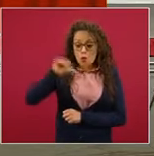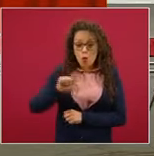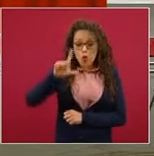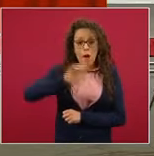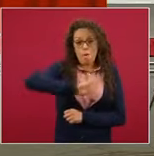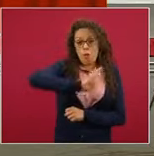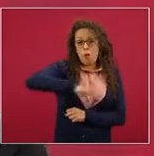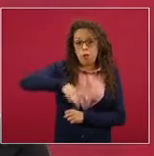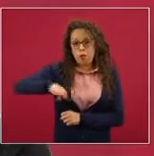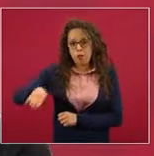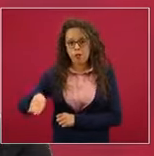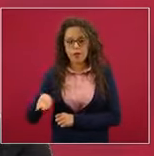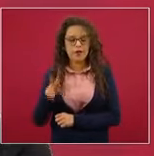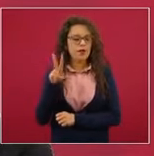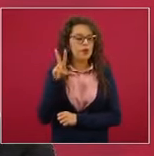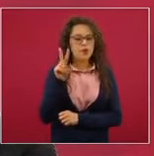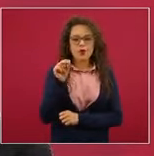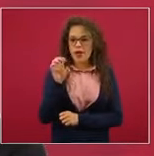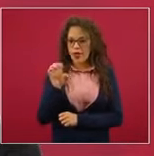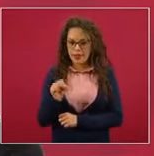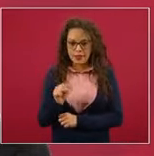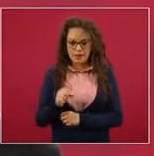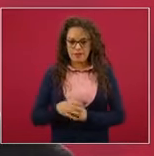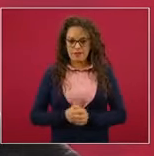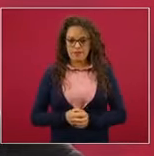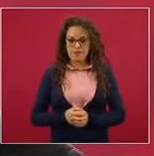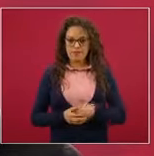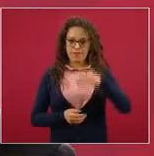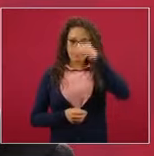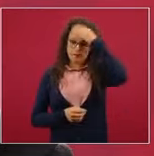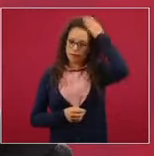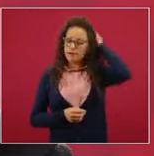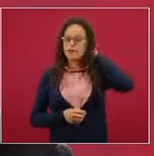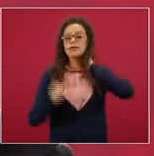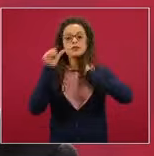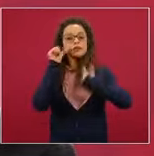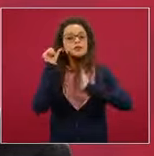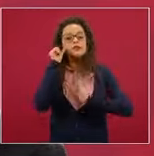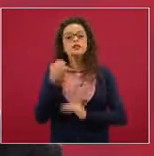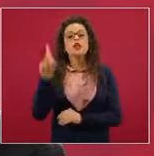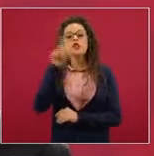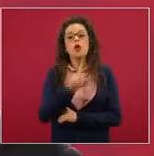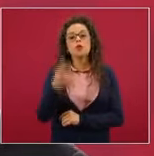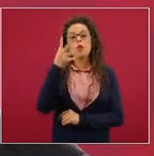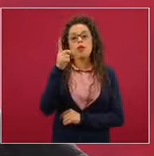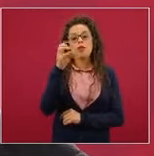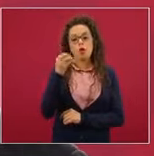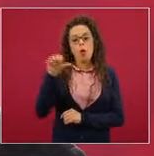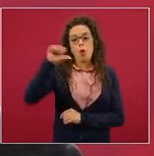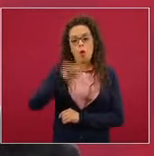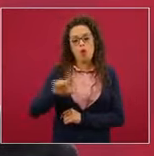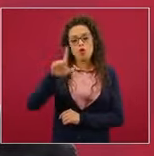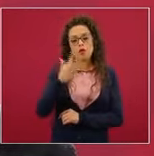lunes, no lo son. Ayer fue domingo 4 de octubre, hoy es lunes 5 de octubre, no son